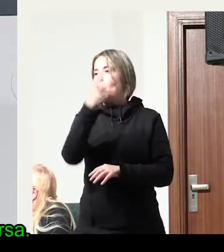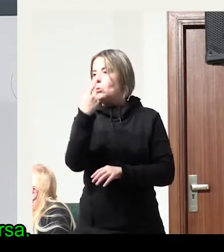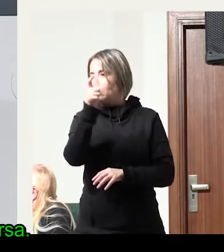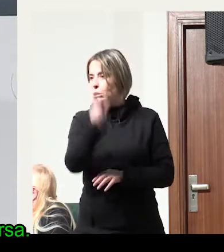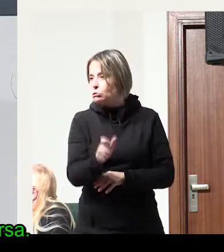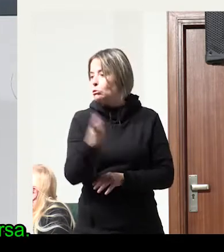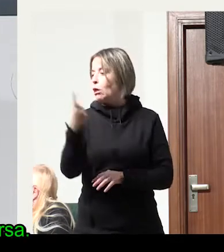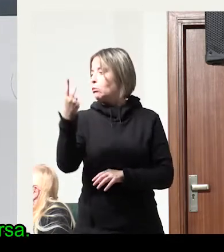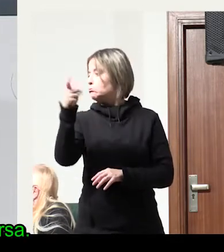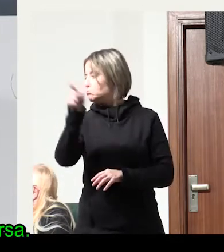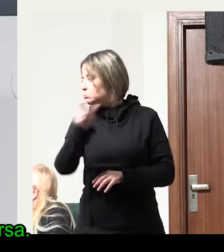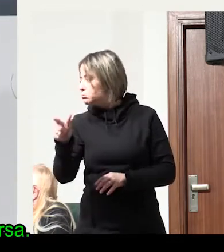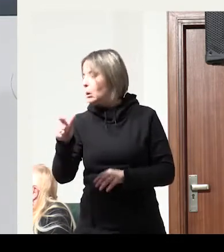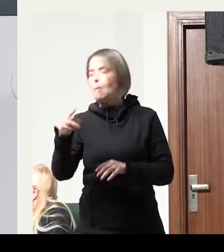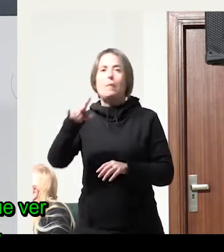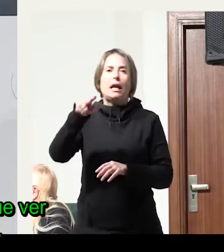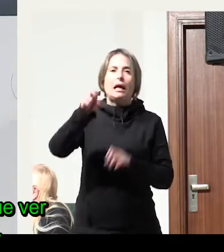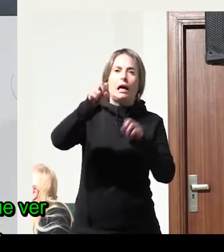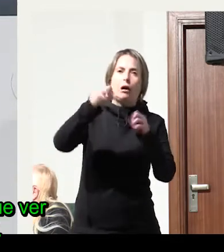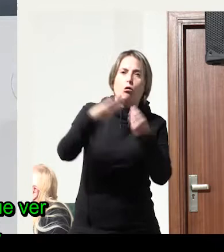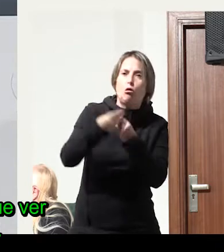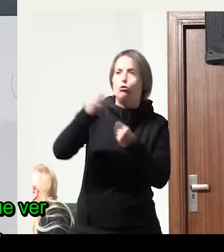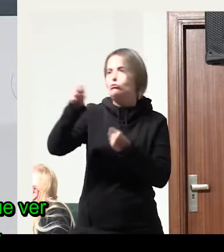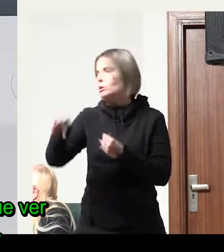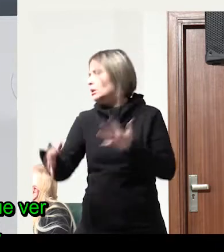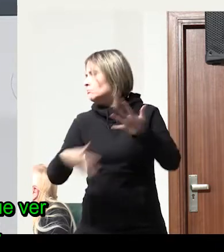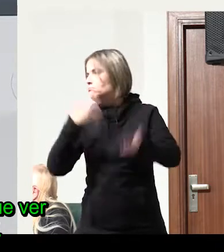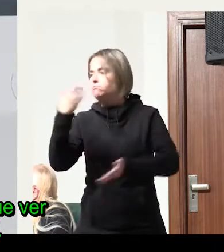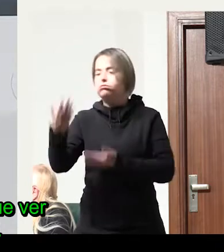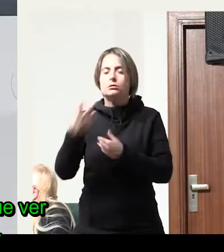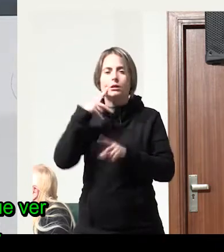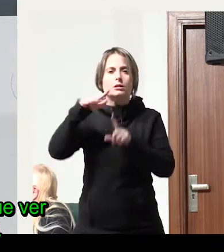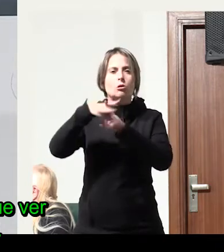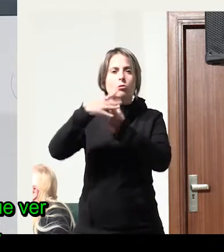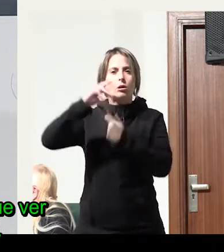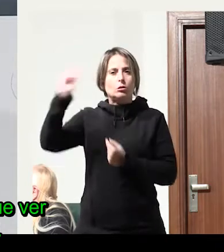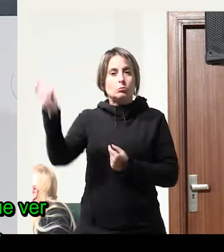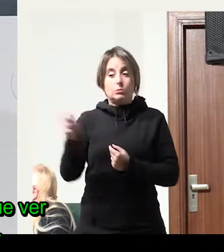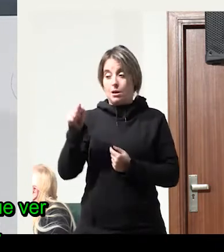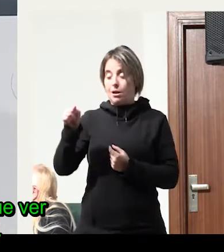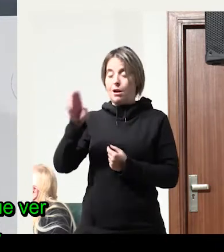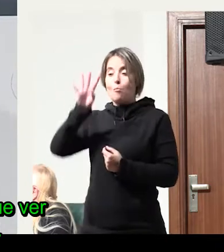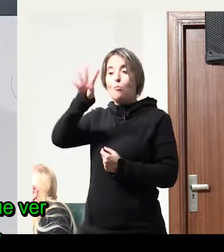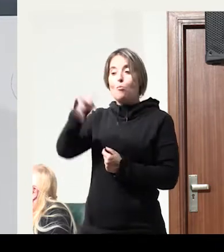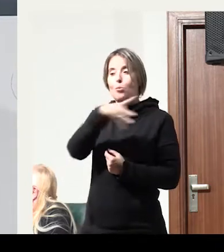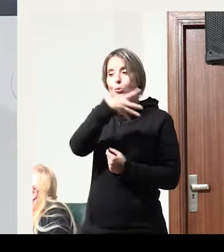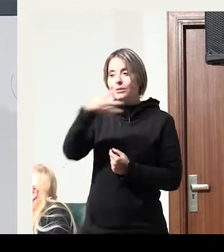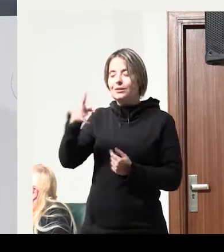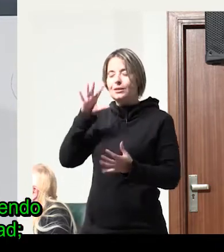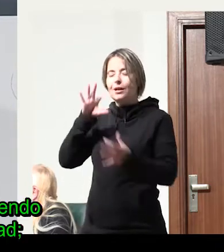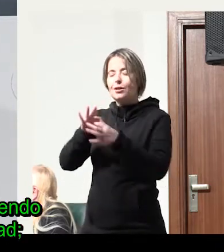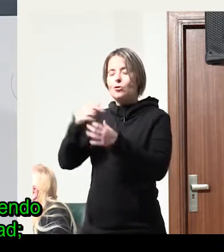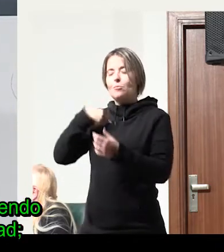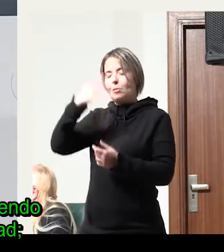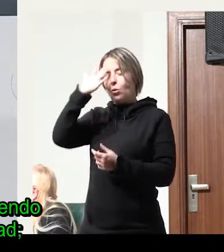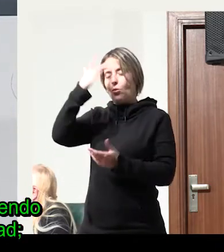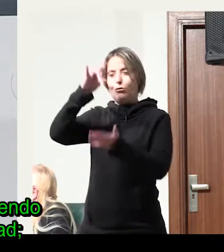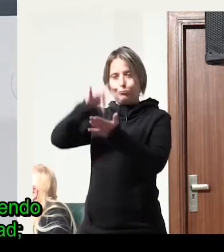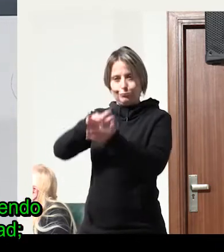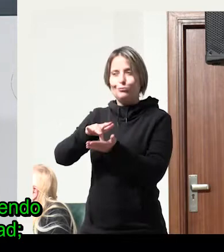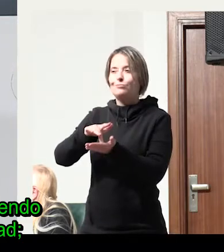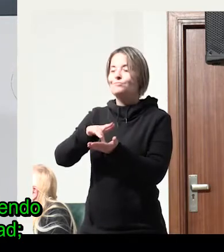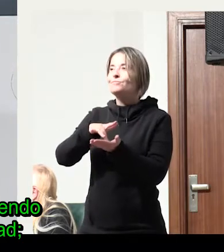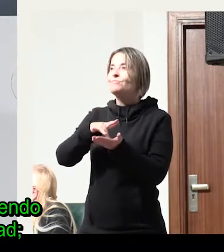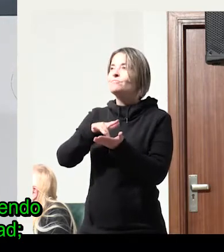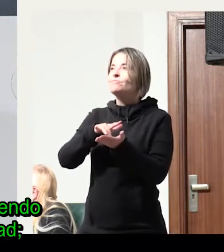sea, la situación es muy diversa. Este poema en concreto tiene que ver con una escena que yo viví, ¿eh? Era un